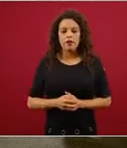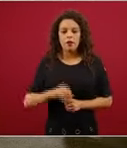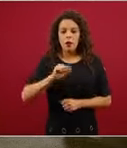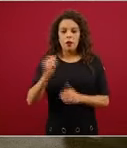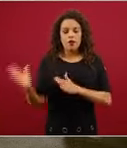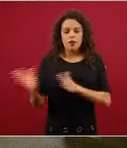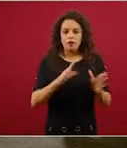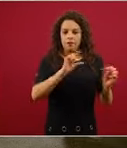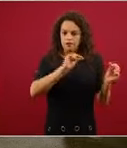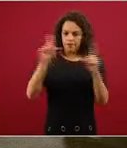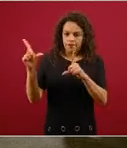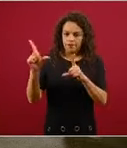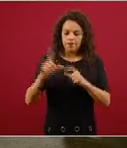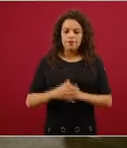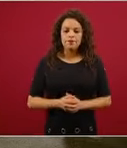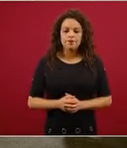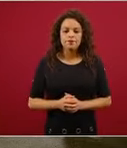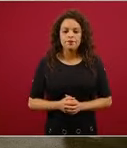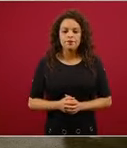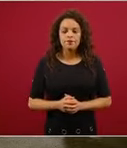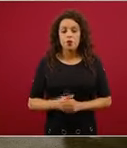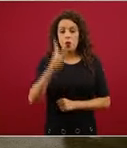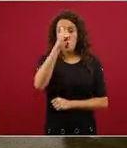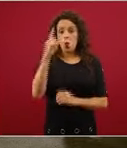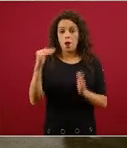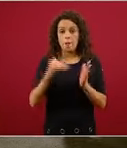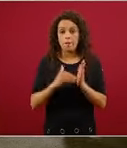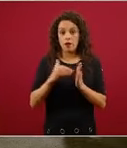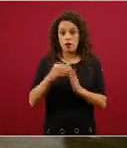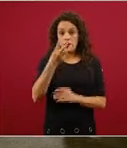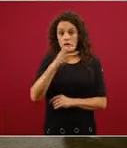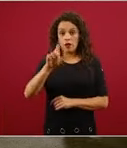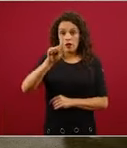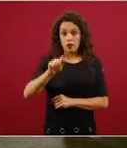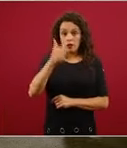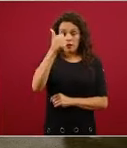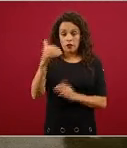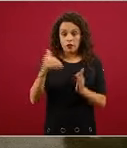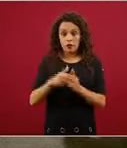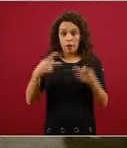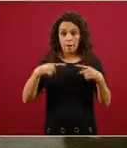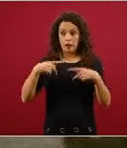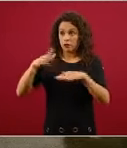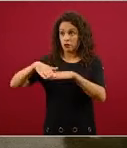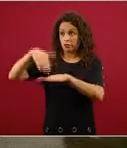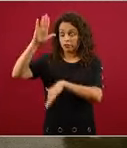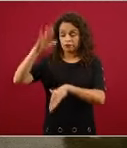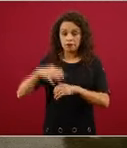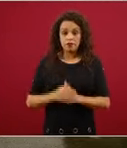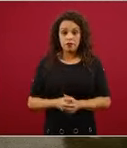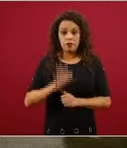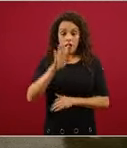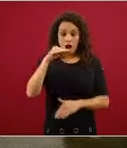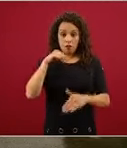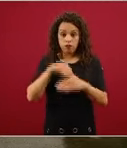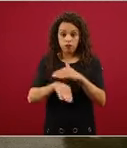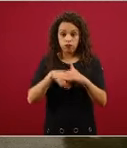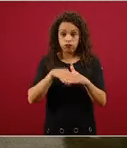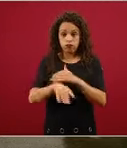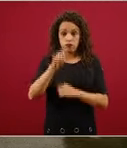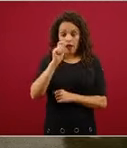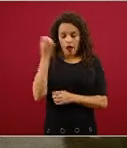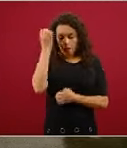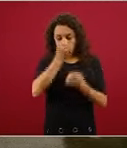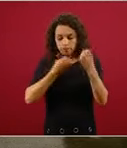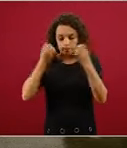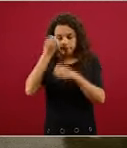favor. El día de hoy son más de 1.376.000 las personas que han sido ingresadas a protocolo de